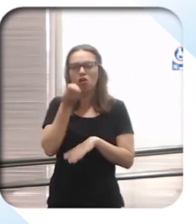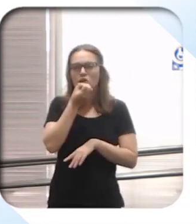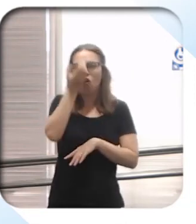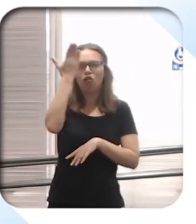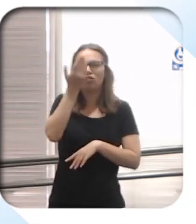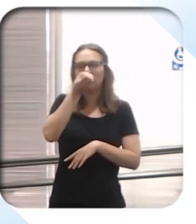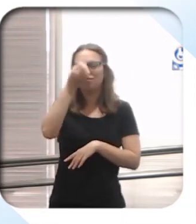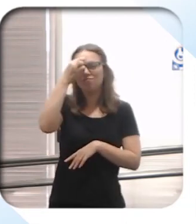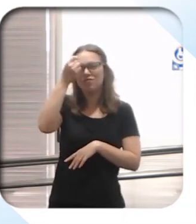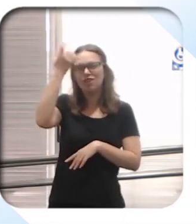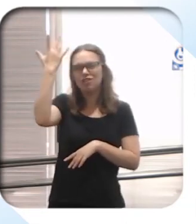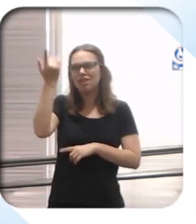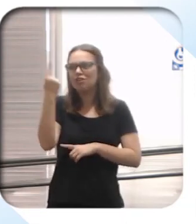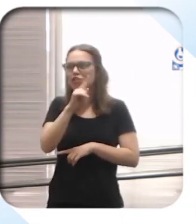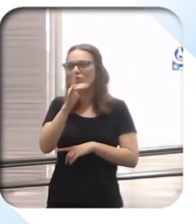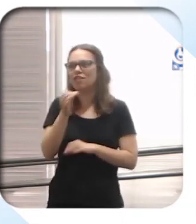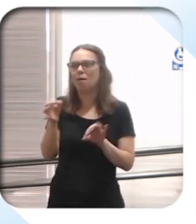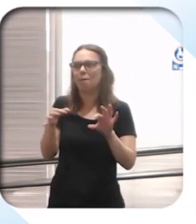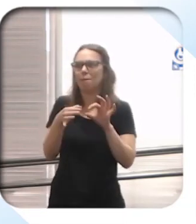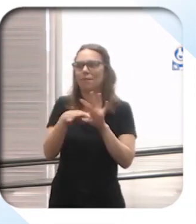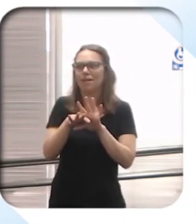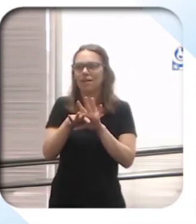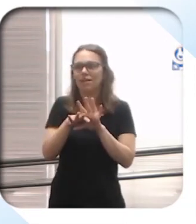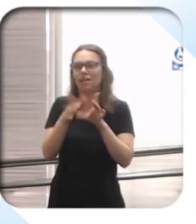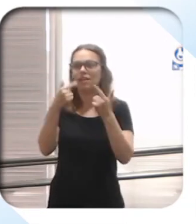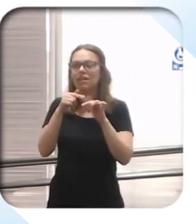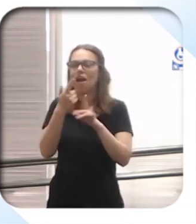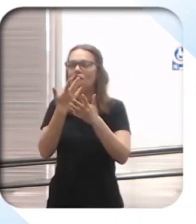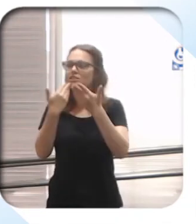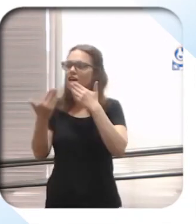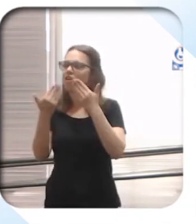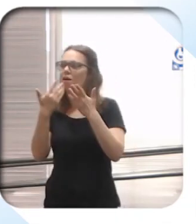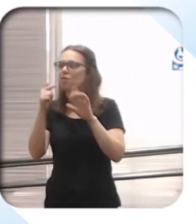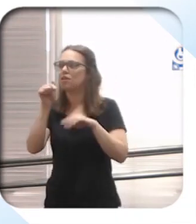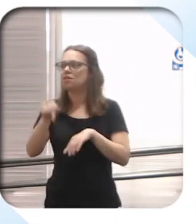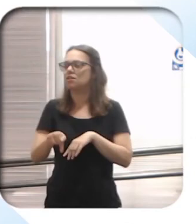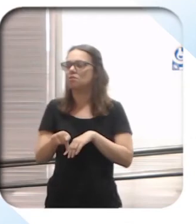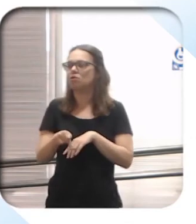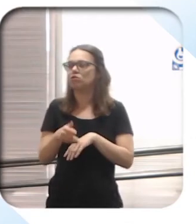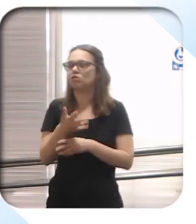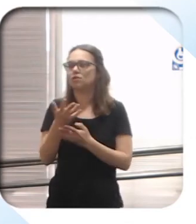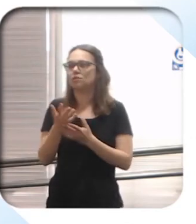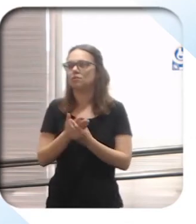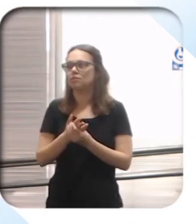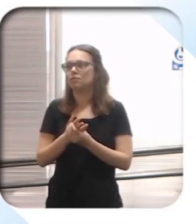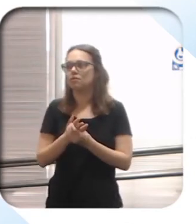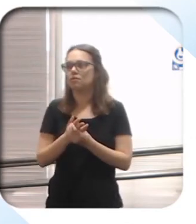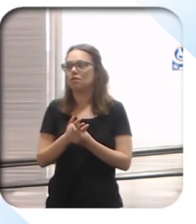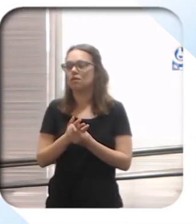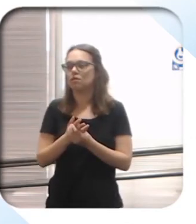son válidos y muchas veces hablamos, ¿no?, de esto que es